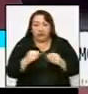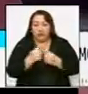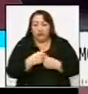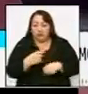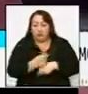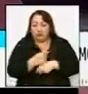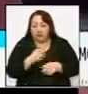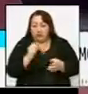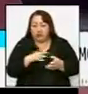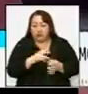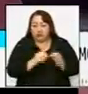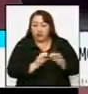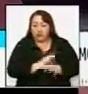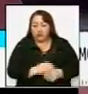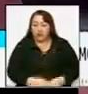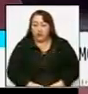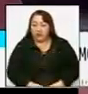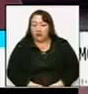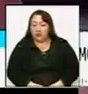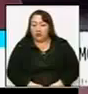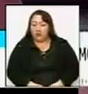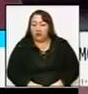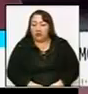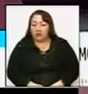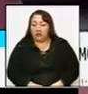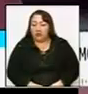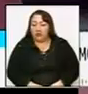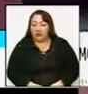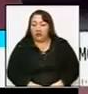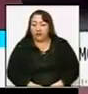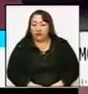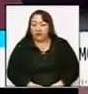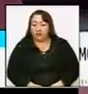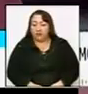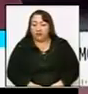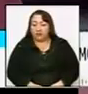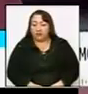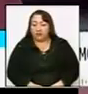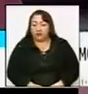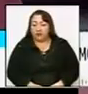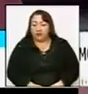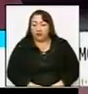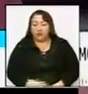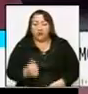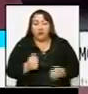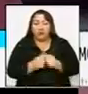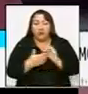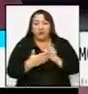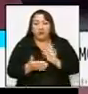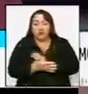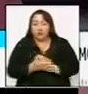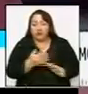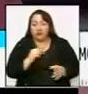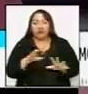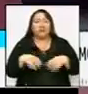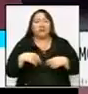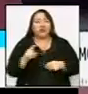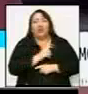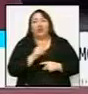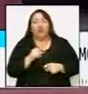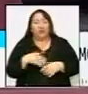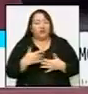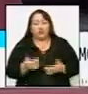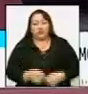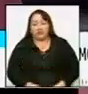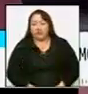y automáticamente tú renuncias al jurado de elecciones para que en 48 o 24 horas te libere inmediatamente, solamente con la presentación. Nadie te puede cohibir ni presionar